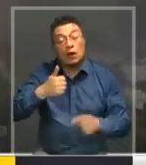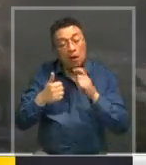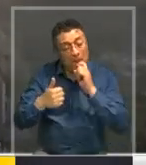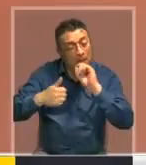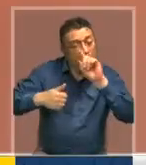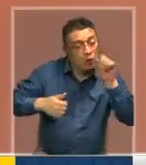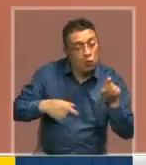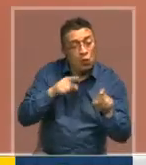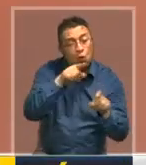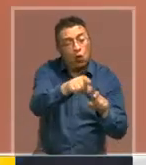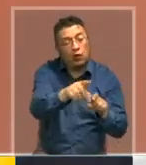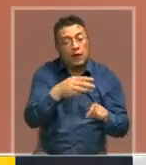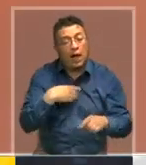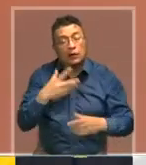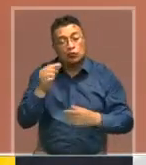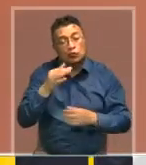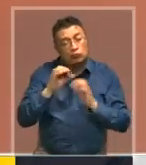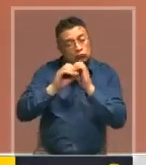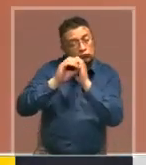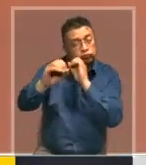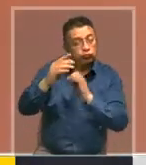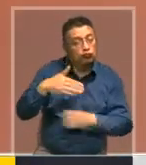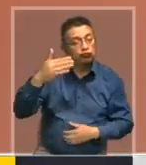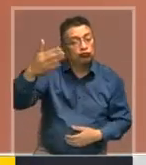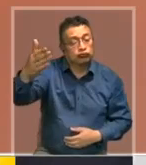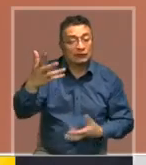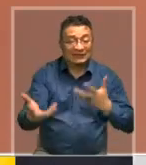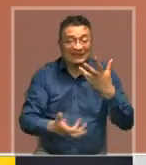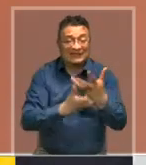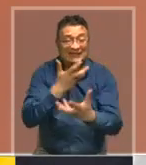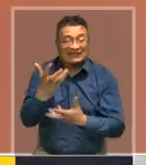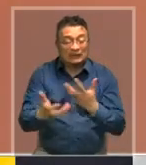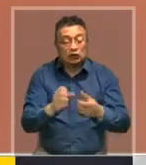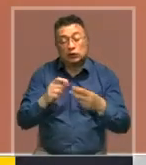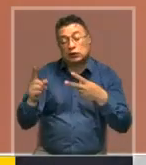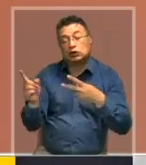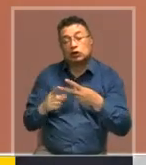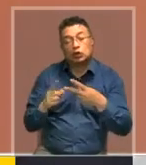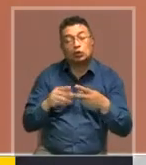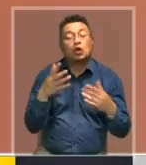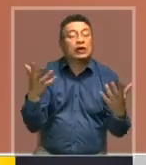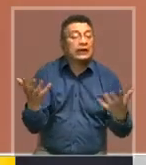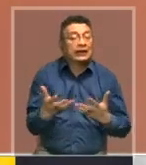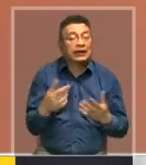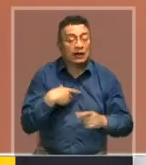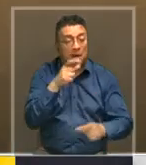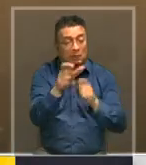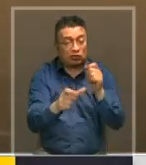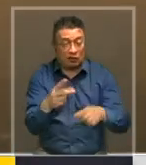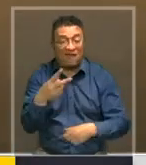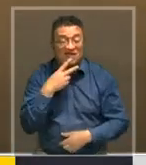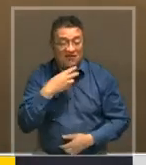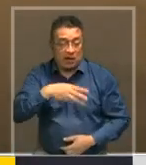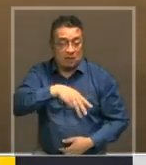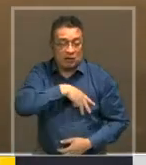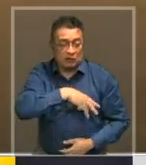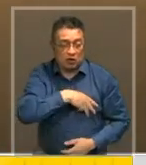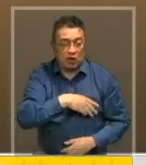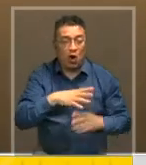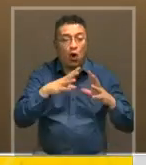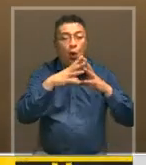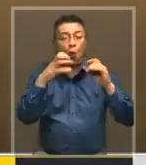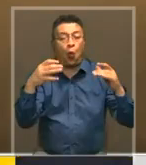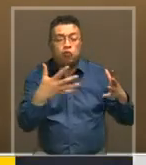los próximos días con esta situación de los incendios? Y también lo segundo, la recomendación para la gente que está en la región metropolitana, porque el humo se ha trasladado hacia